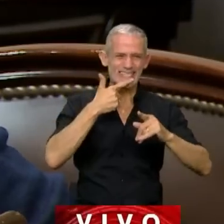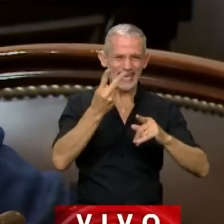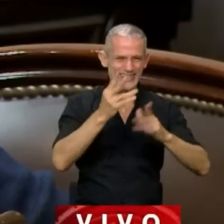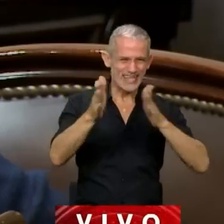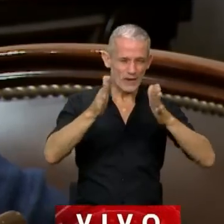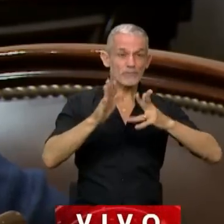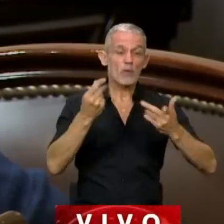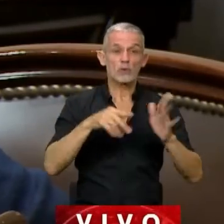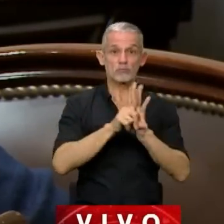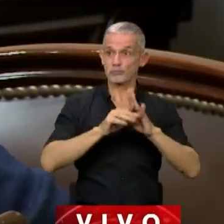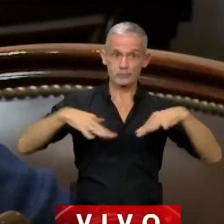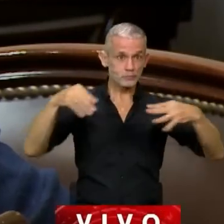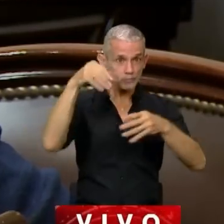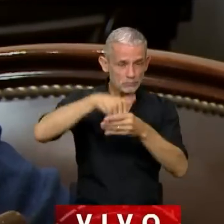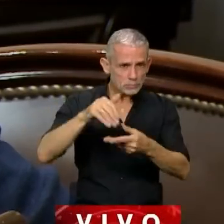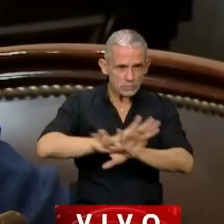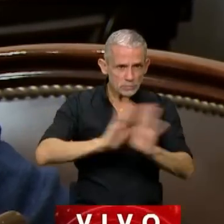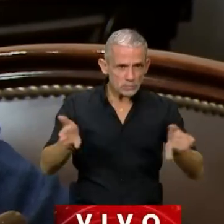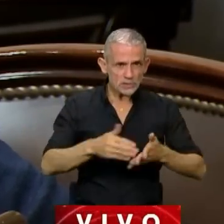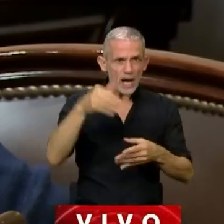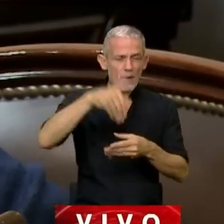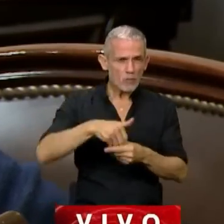2016-2017, cuando legislamos